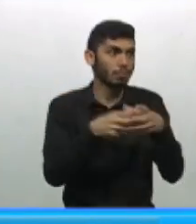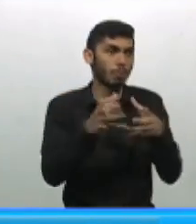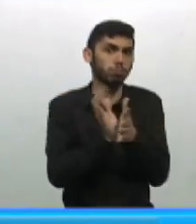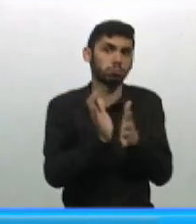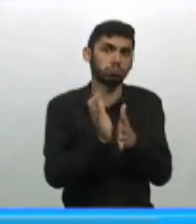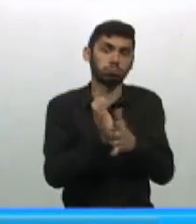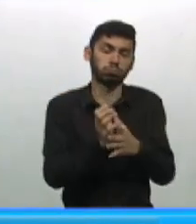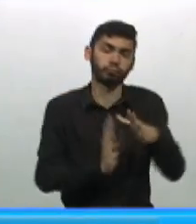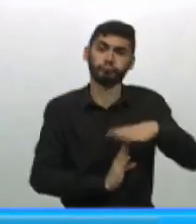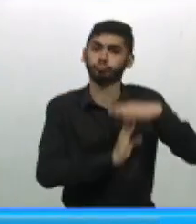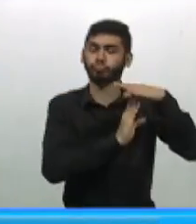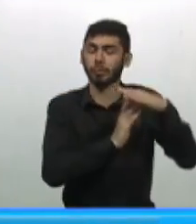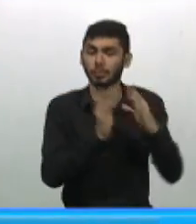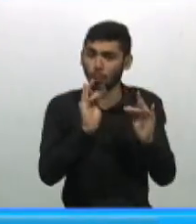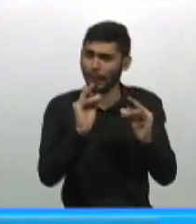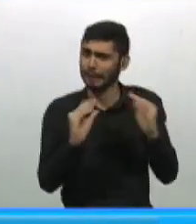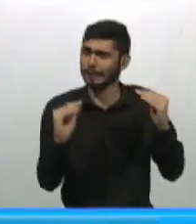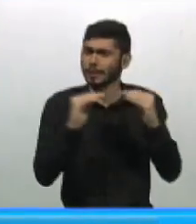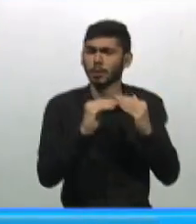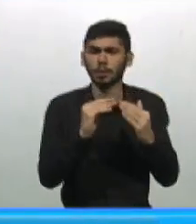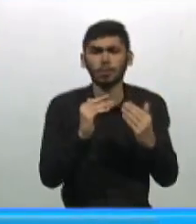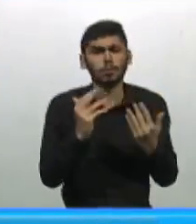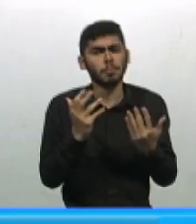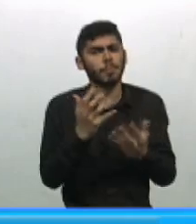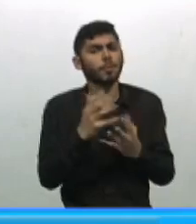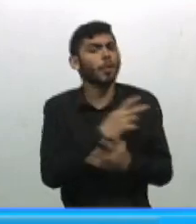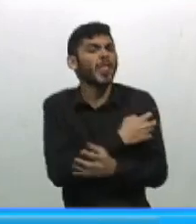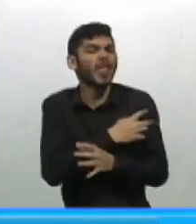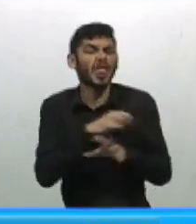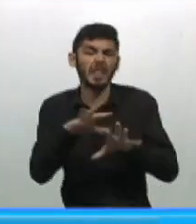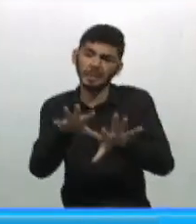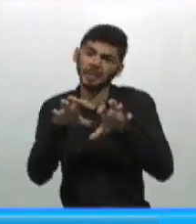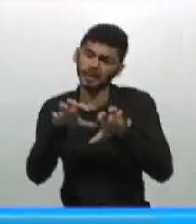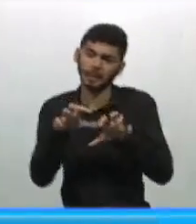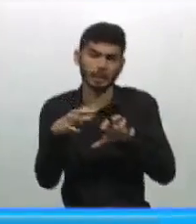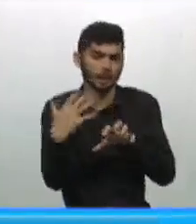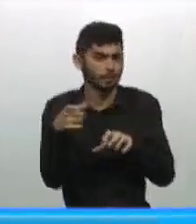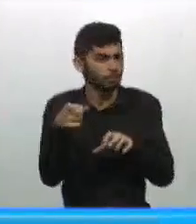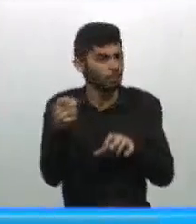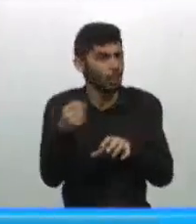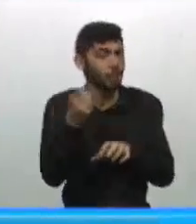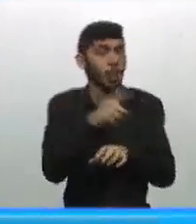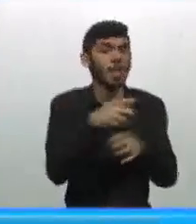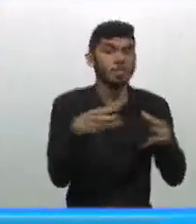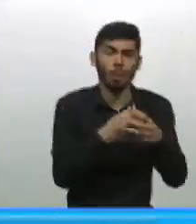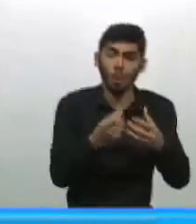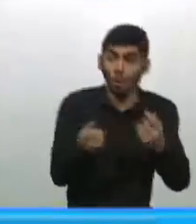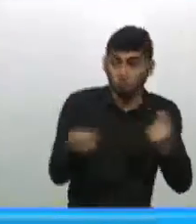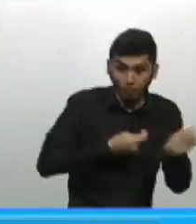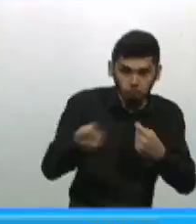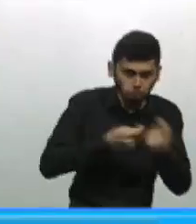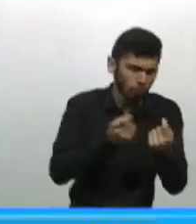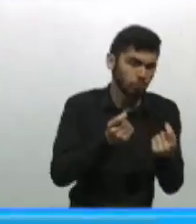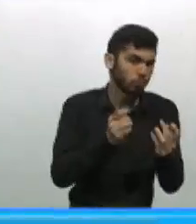y y siempre mu difícil pero en cuanto a la defensa ellos son un equipo que toman una vez que toman dinámica son muy